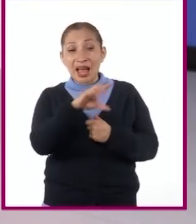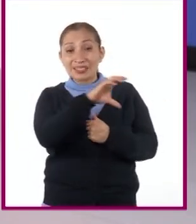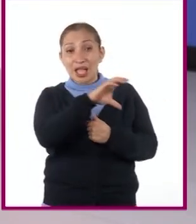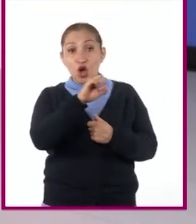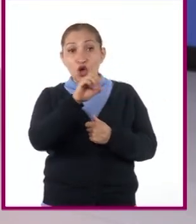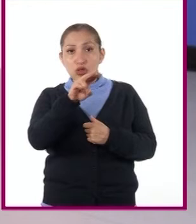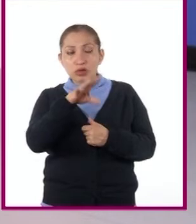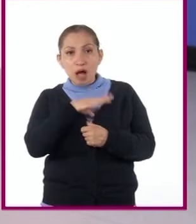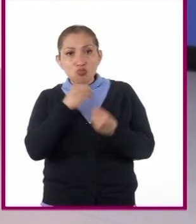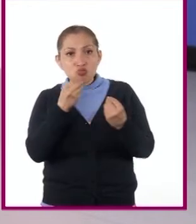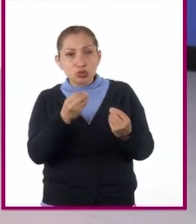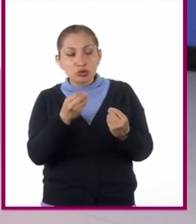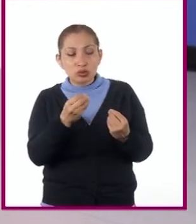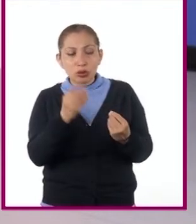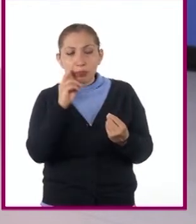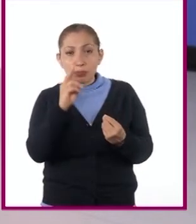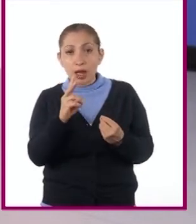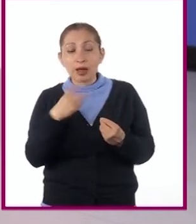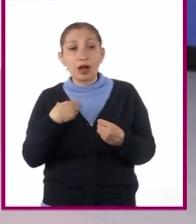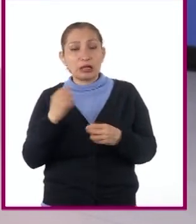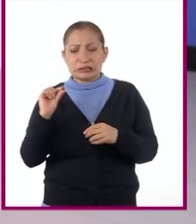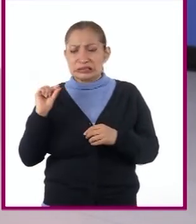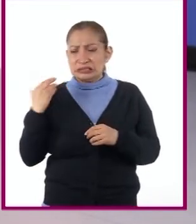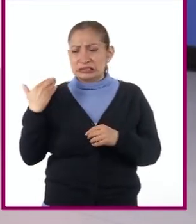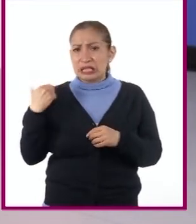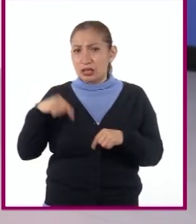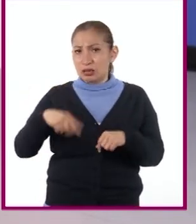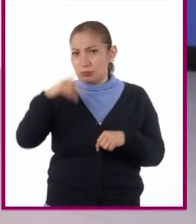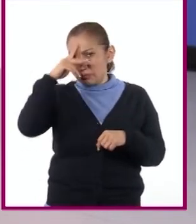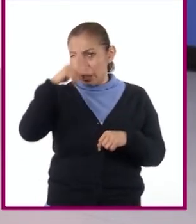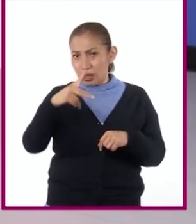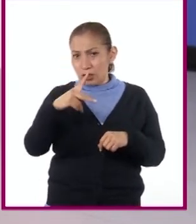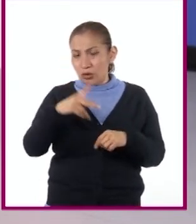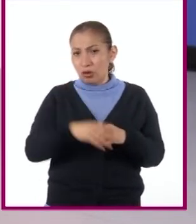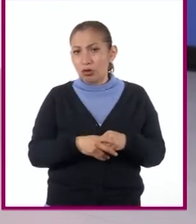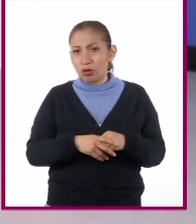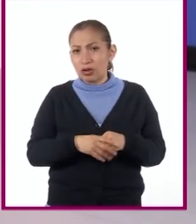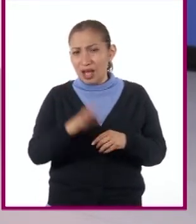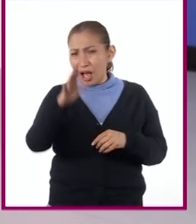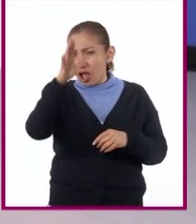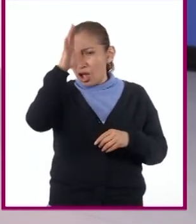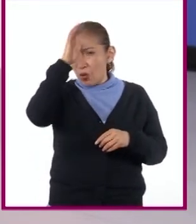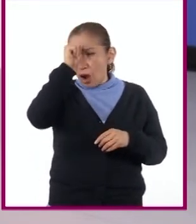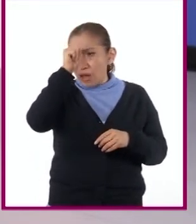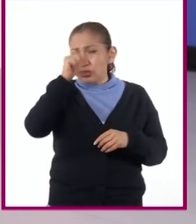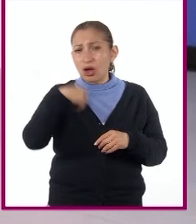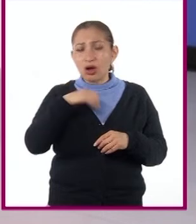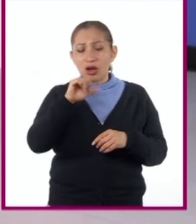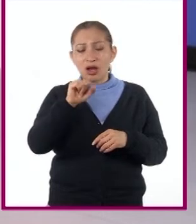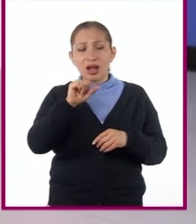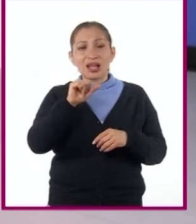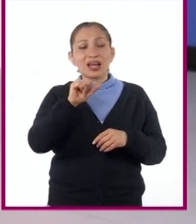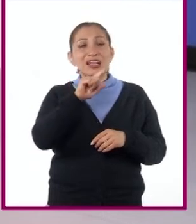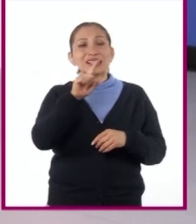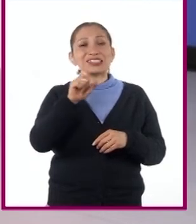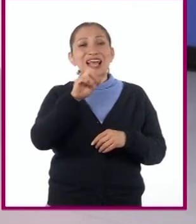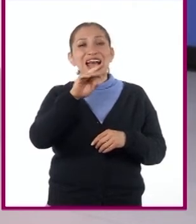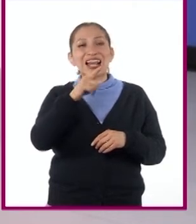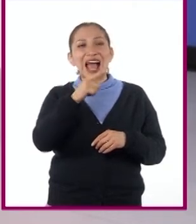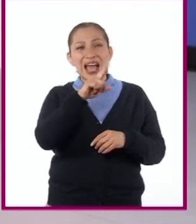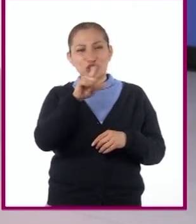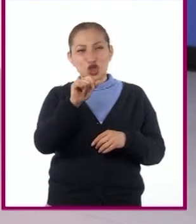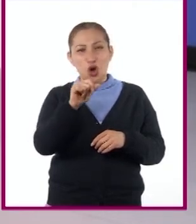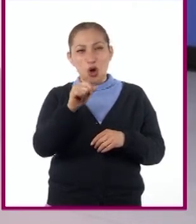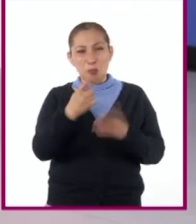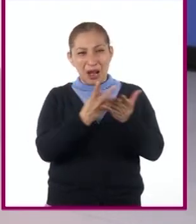de carbono lo vivimos no hace mucho en nuestro país. ¿Se acuerdan ustedes del sargazo? Seguramente